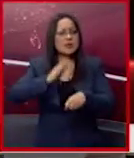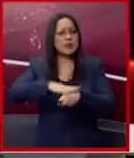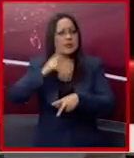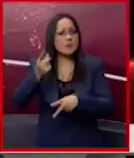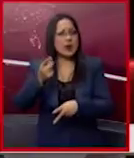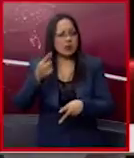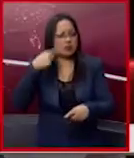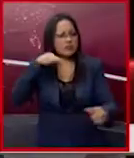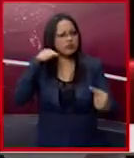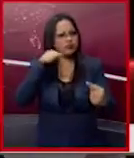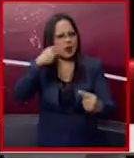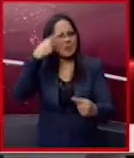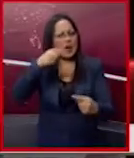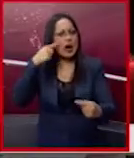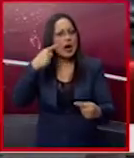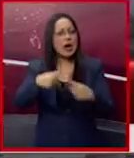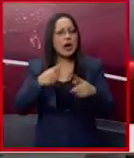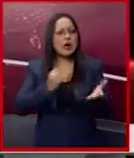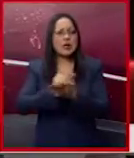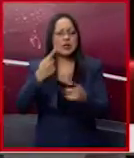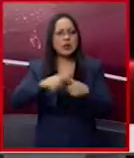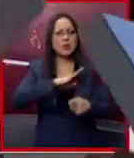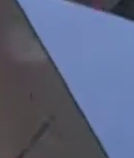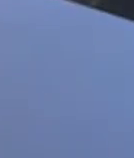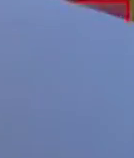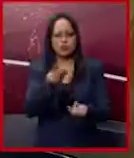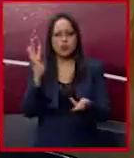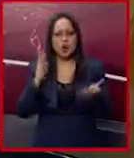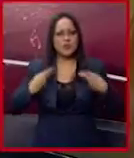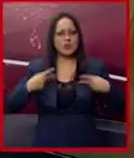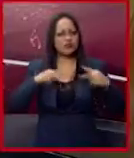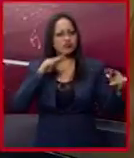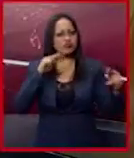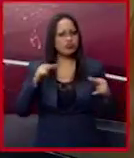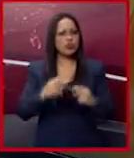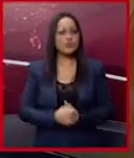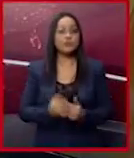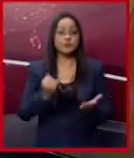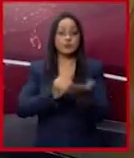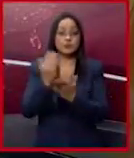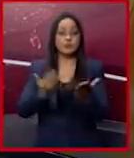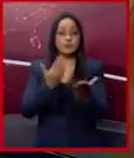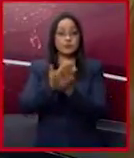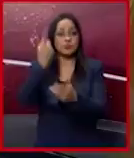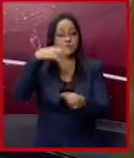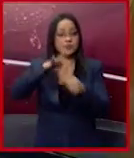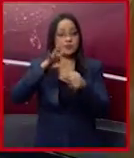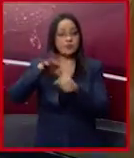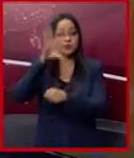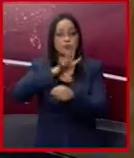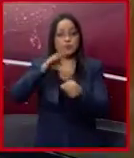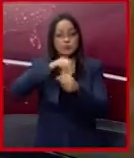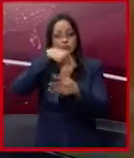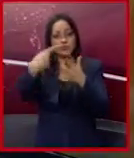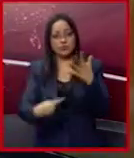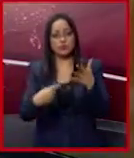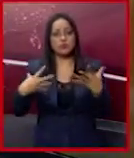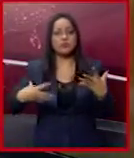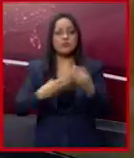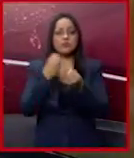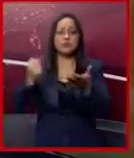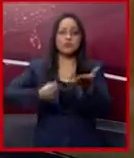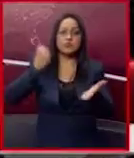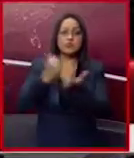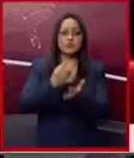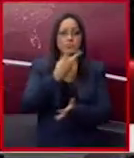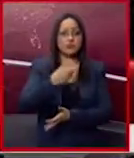muerte ante muchos espectadores. El dictamen se sometió a votación en lo general y en lo particular y fue